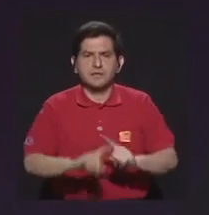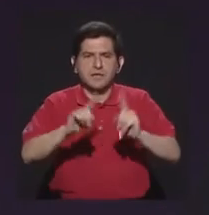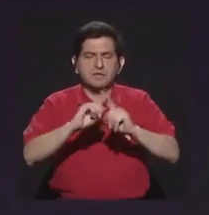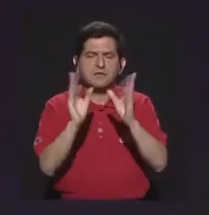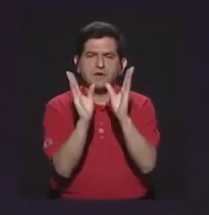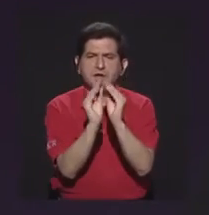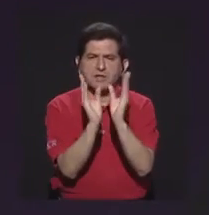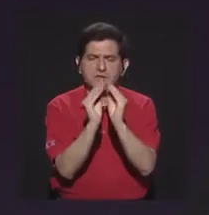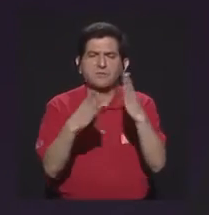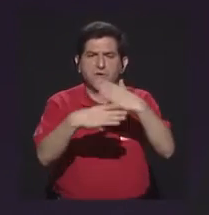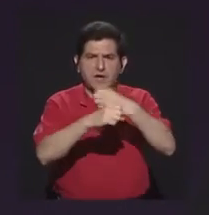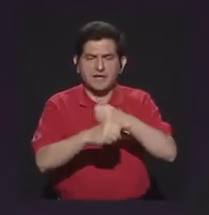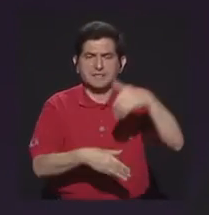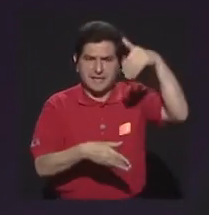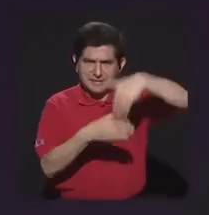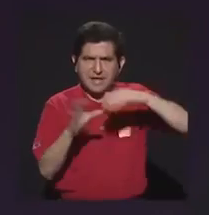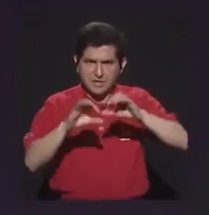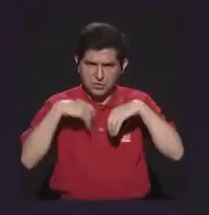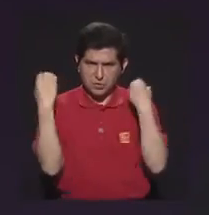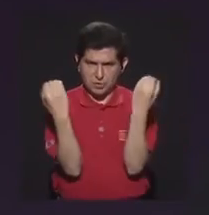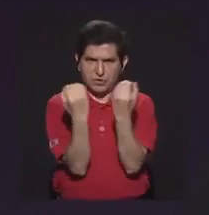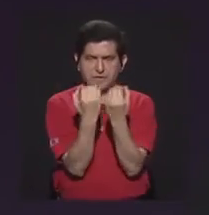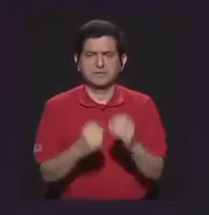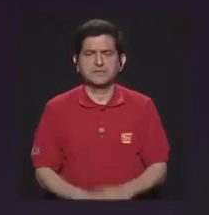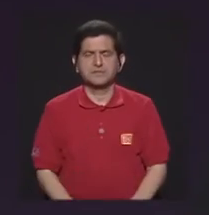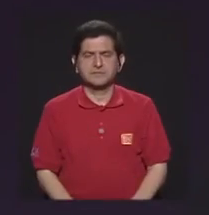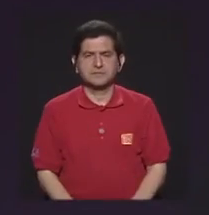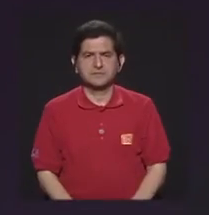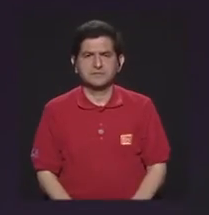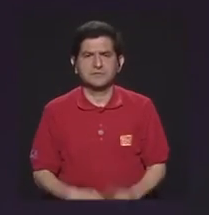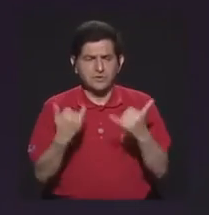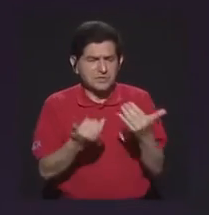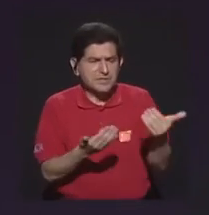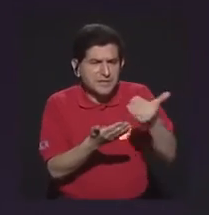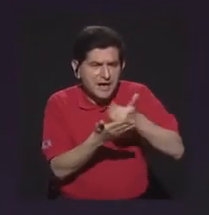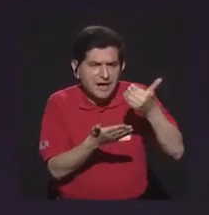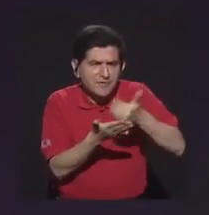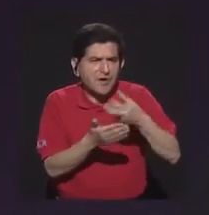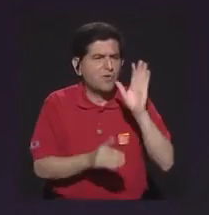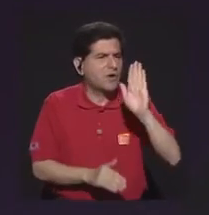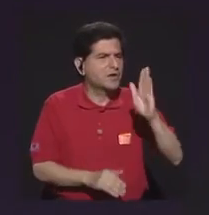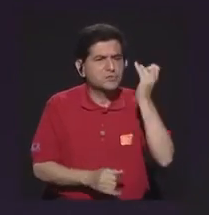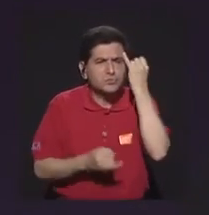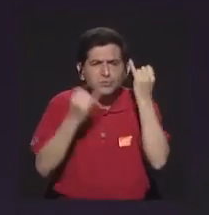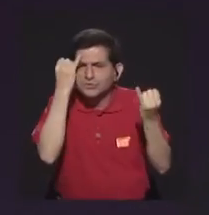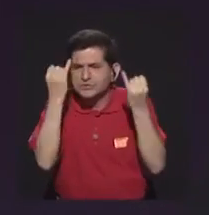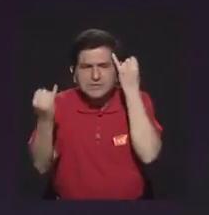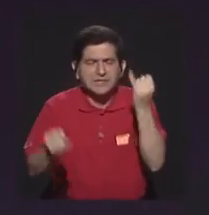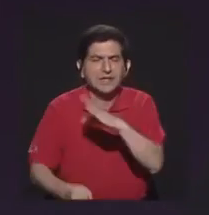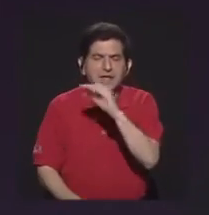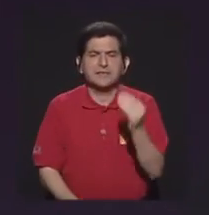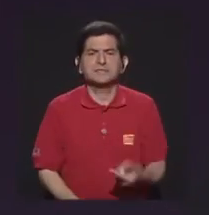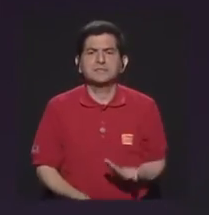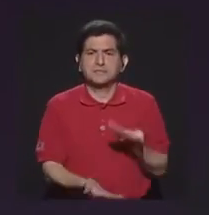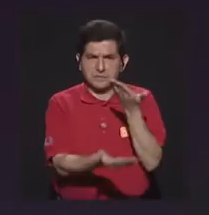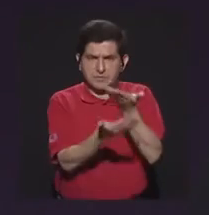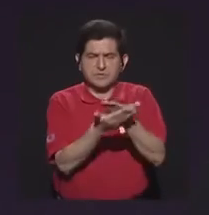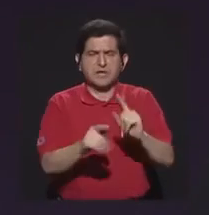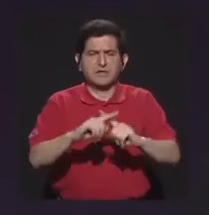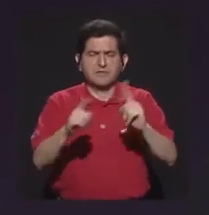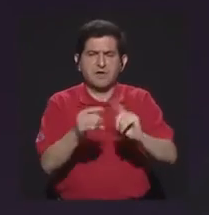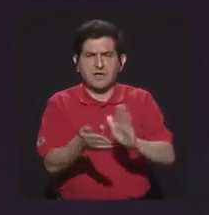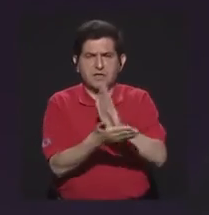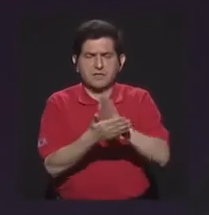se organizan en la organización, se han recogido sus planteamientos y se han presentado oficios y denuncias